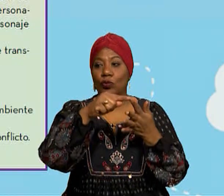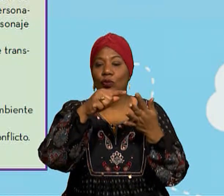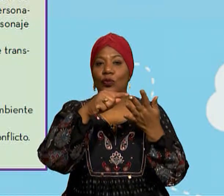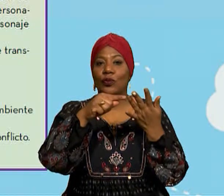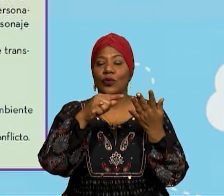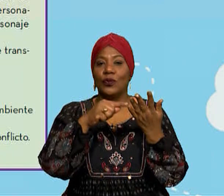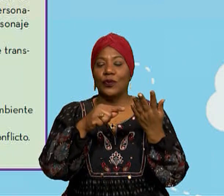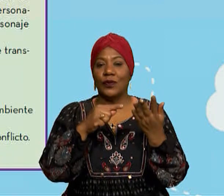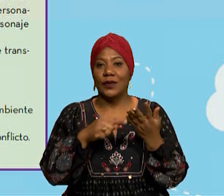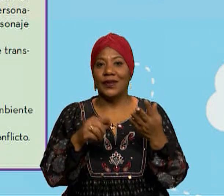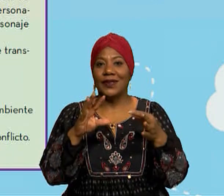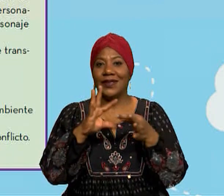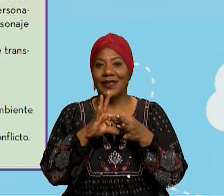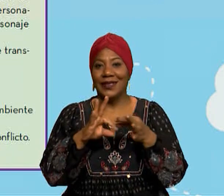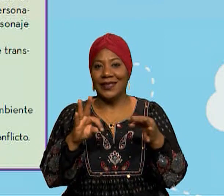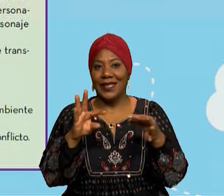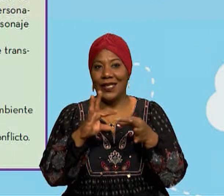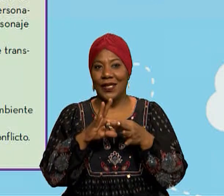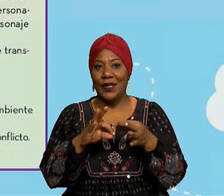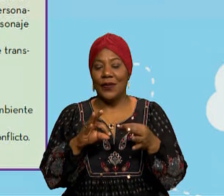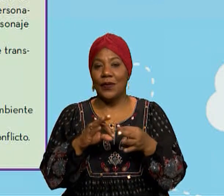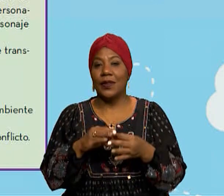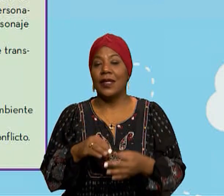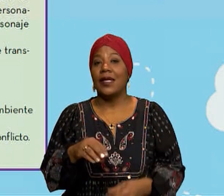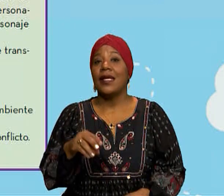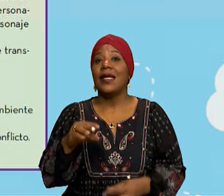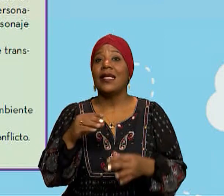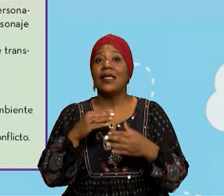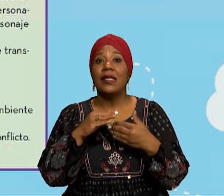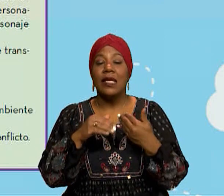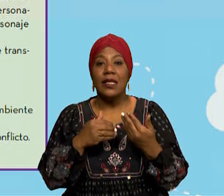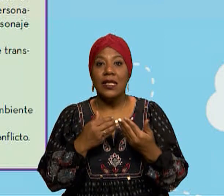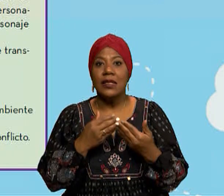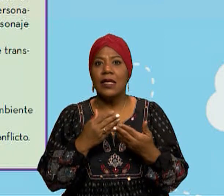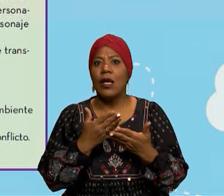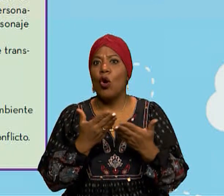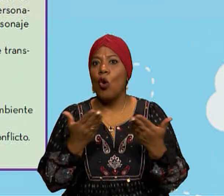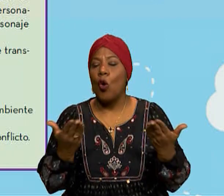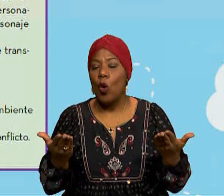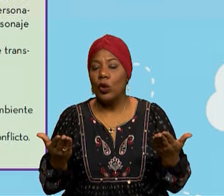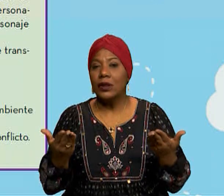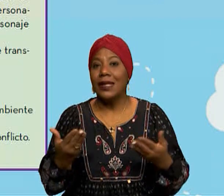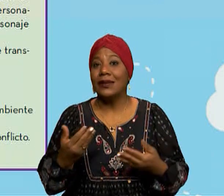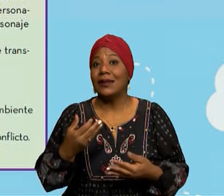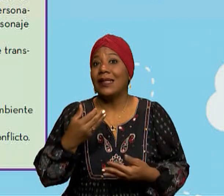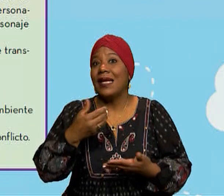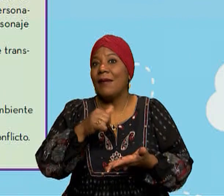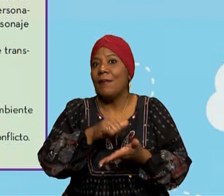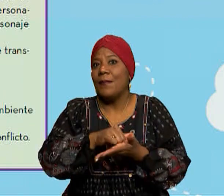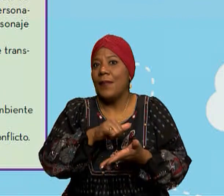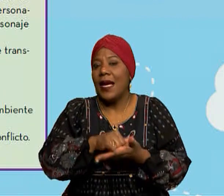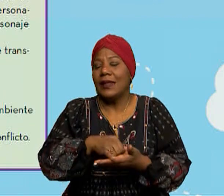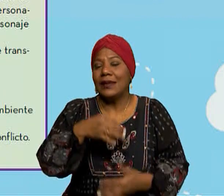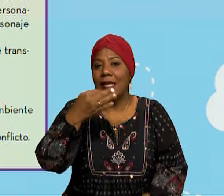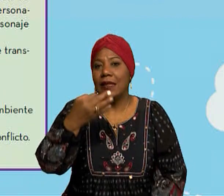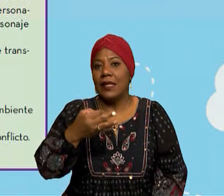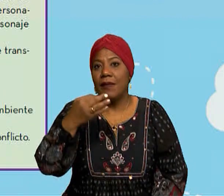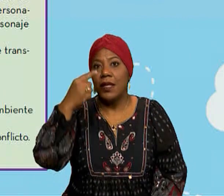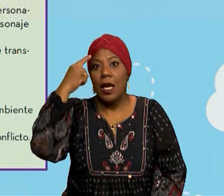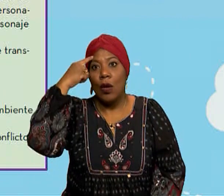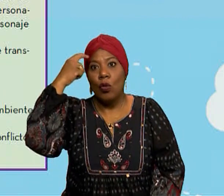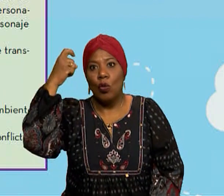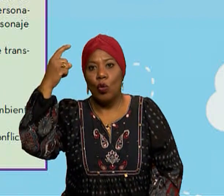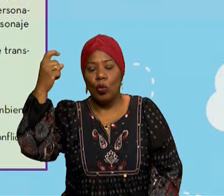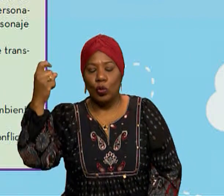Dice, el cuento es una narración de sucesos reales o imaginarios que viven los personajes.